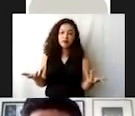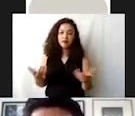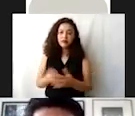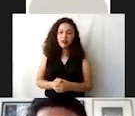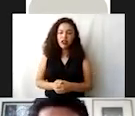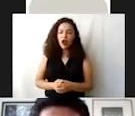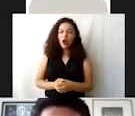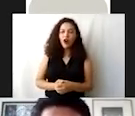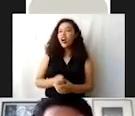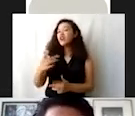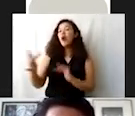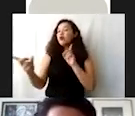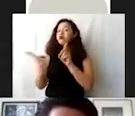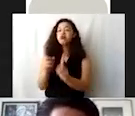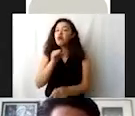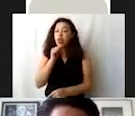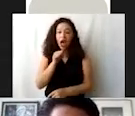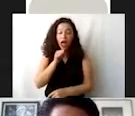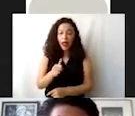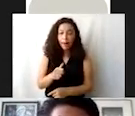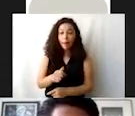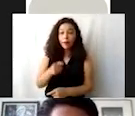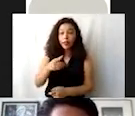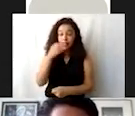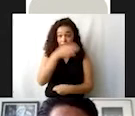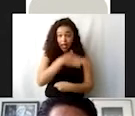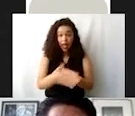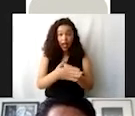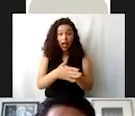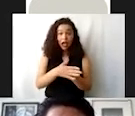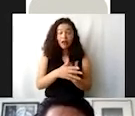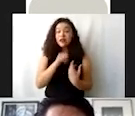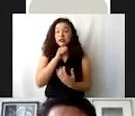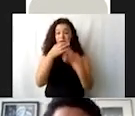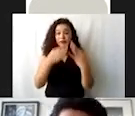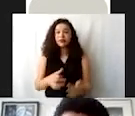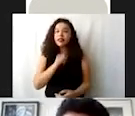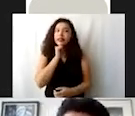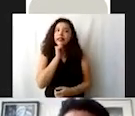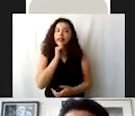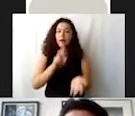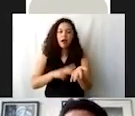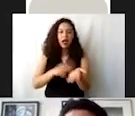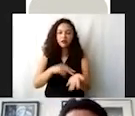está localizado. Ese simple aviso no va a tener efectos, ¿sí?